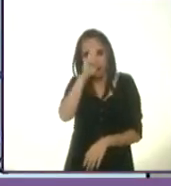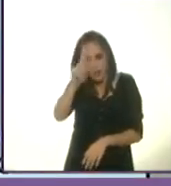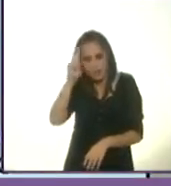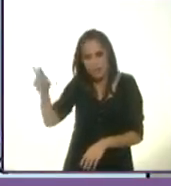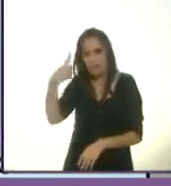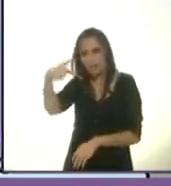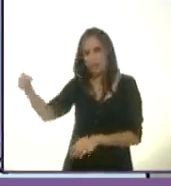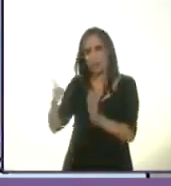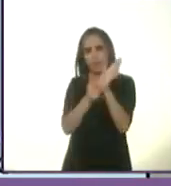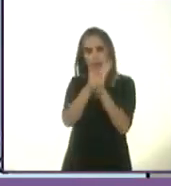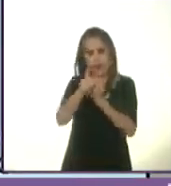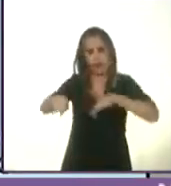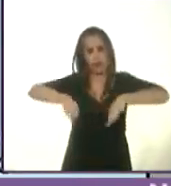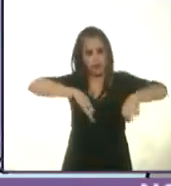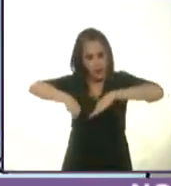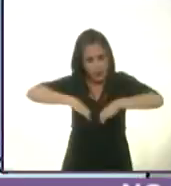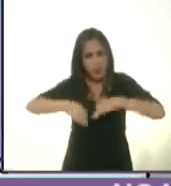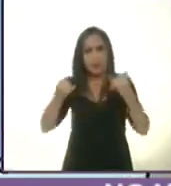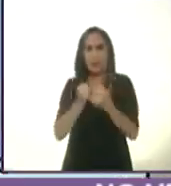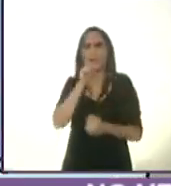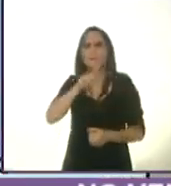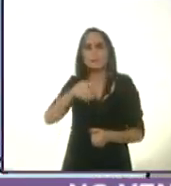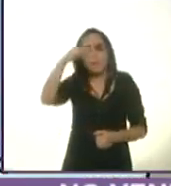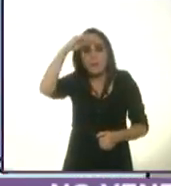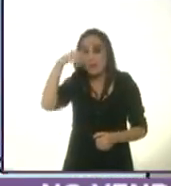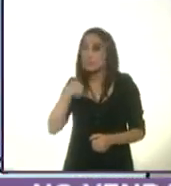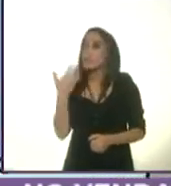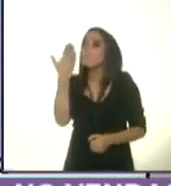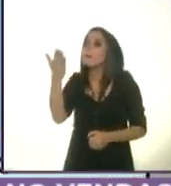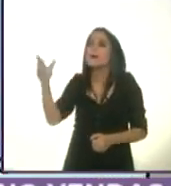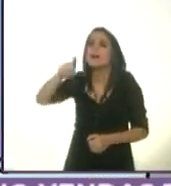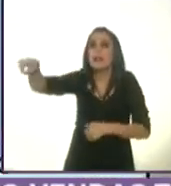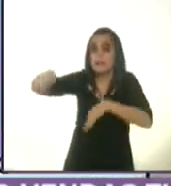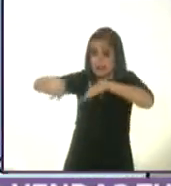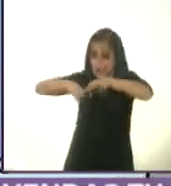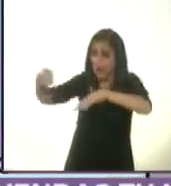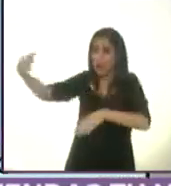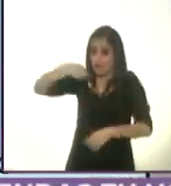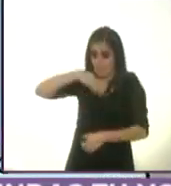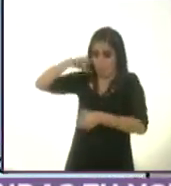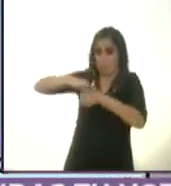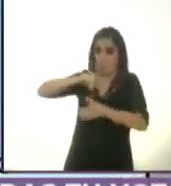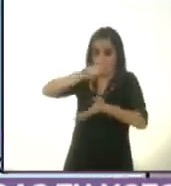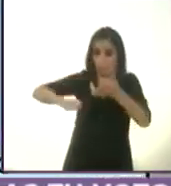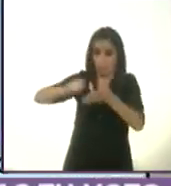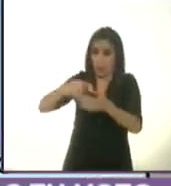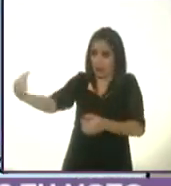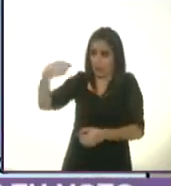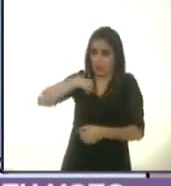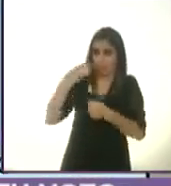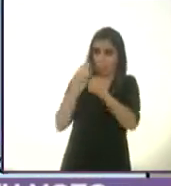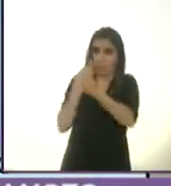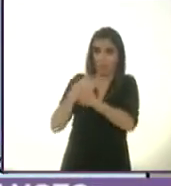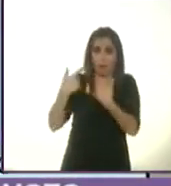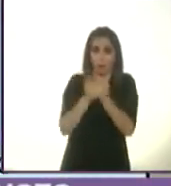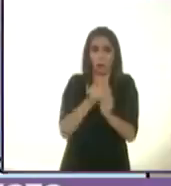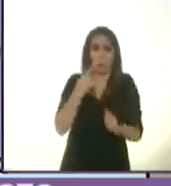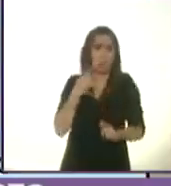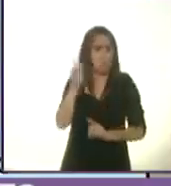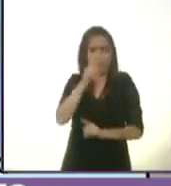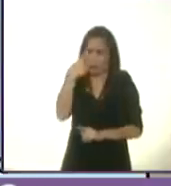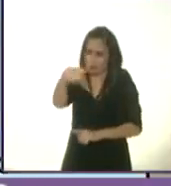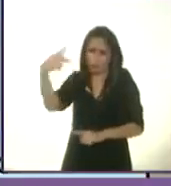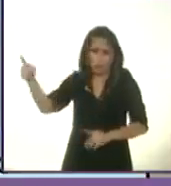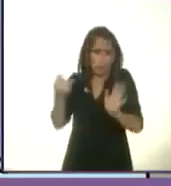laborales sino que nunca le vamos a pedir a ningún trabajador que vote por algún partido político tienen que ser